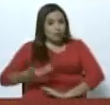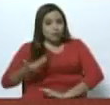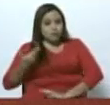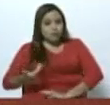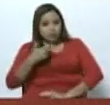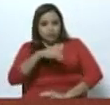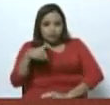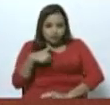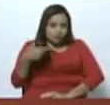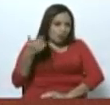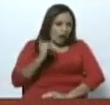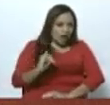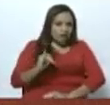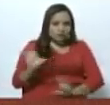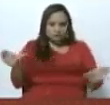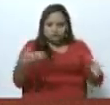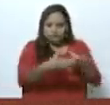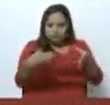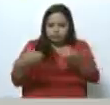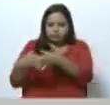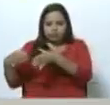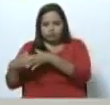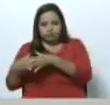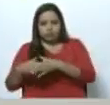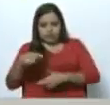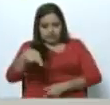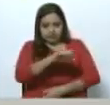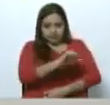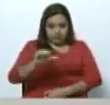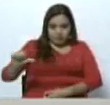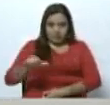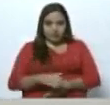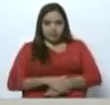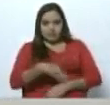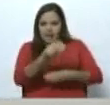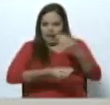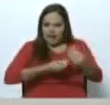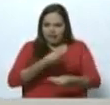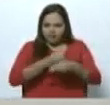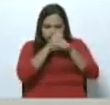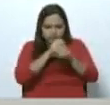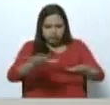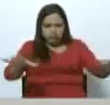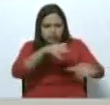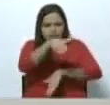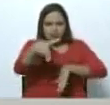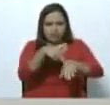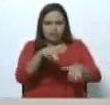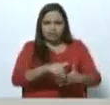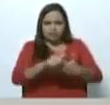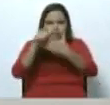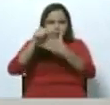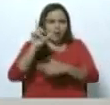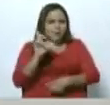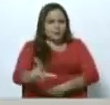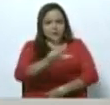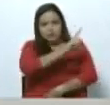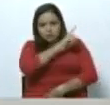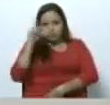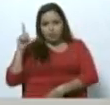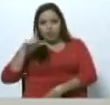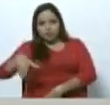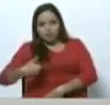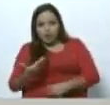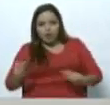hemos estado reuniendo, vamos a esta semana hacer un gran despliegue nacional de la dirigencia del partido